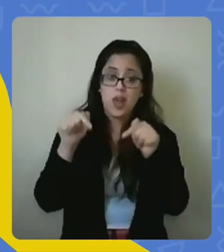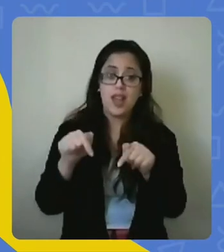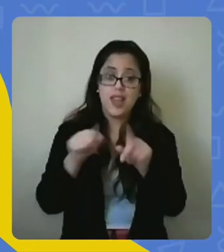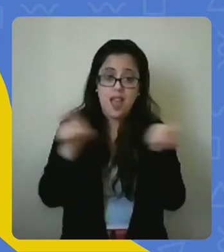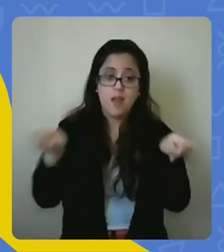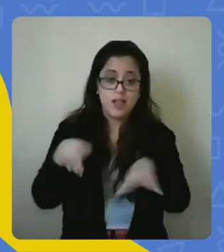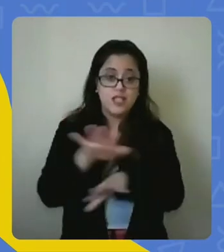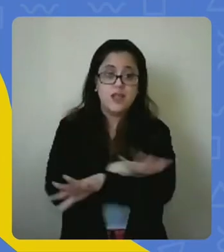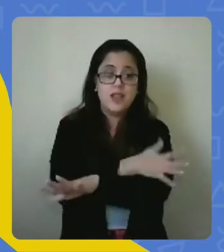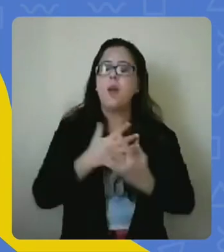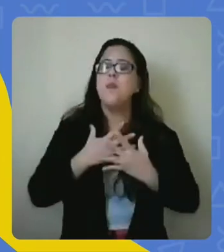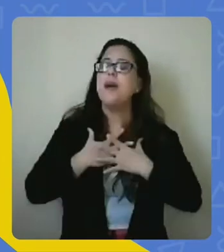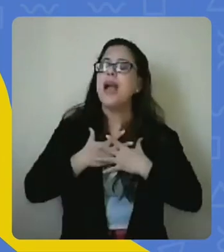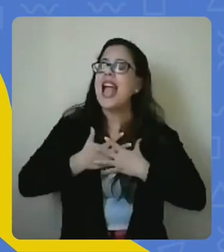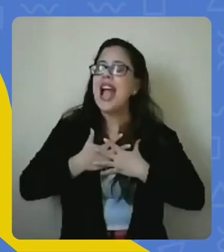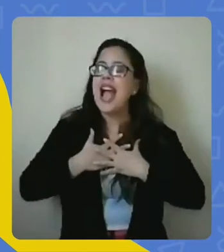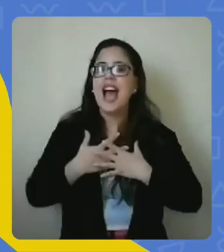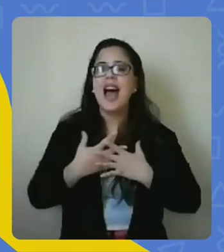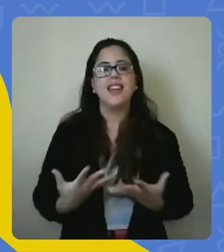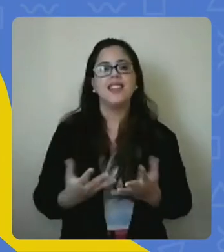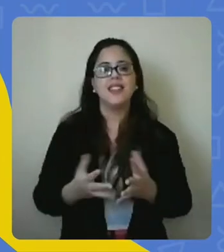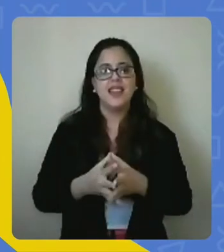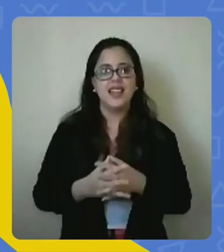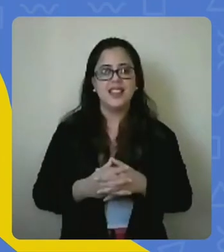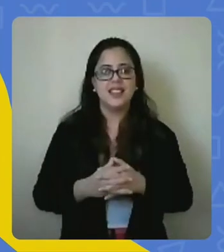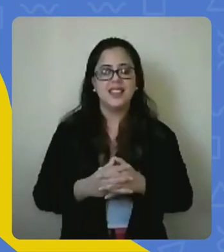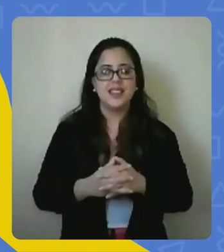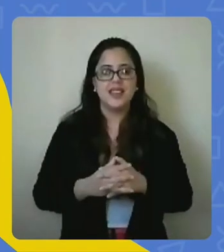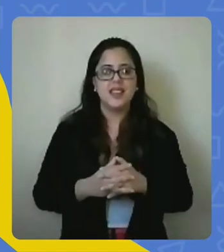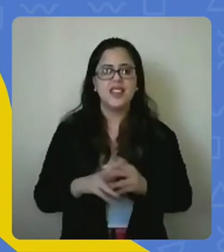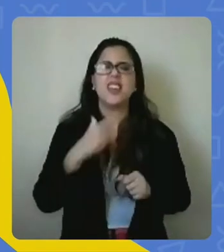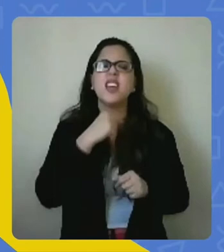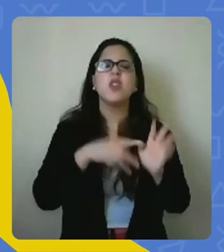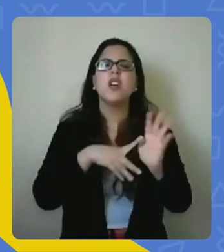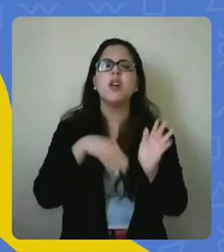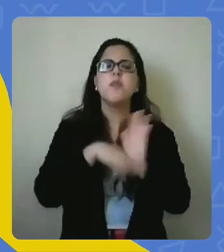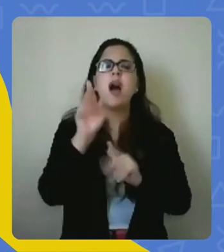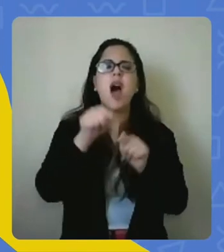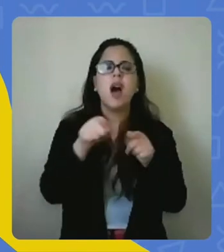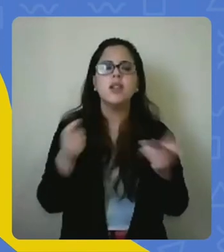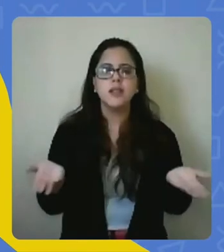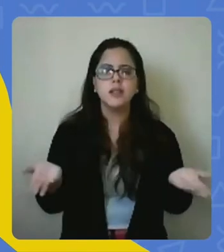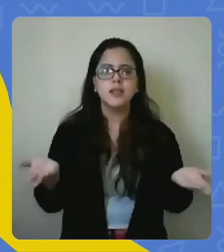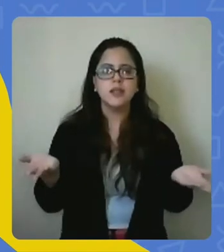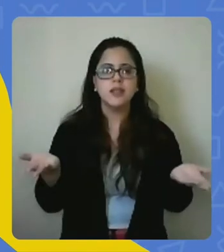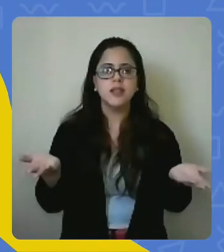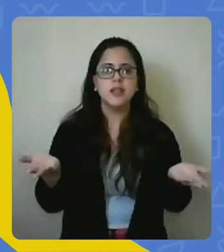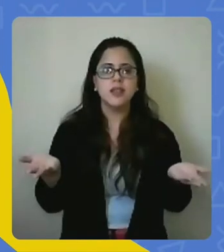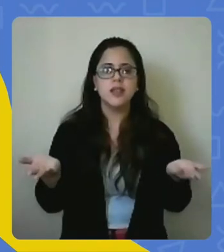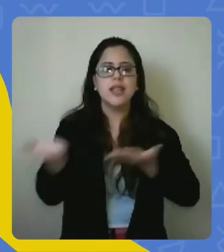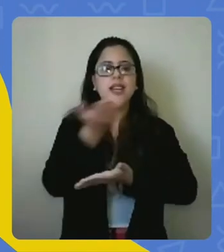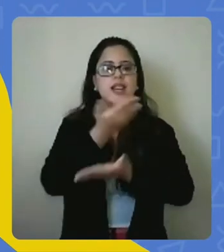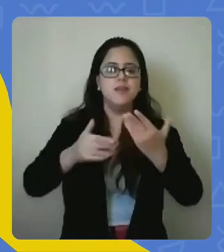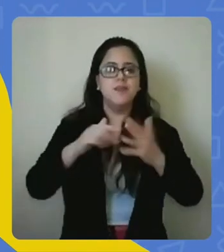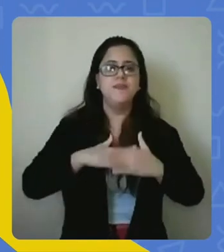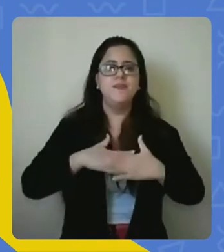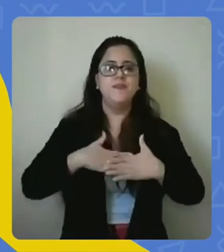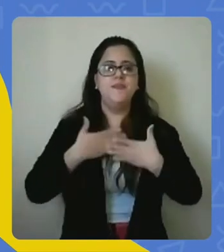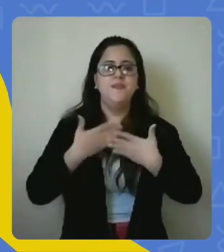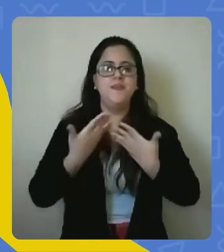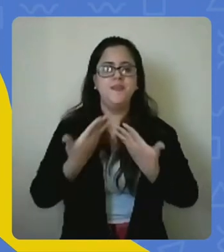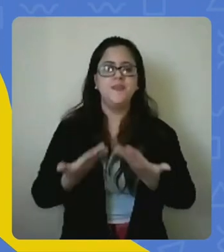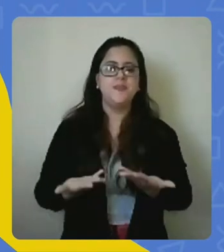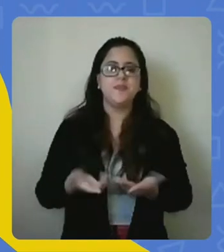Me encanta jugar. ¿Qué es lo que más te gusta? Compartir nuestros sentimientos con